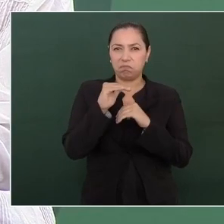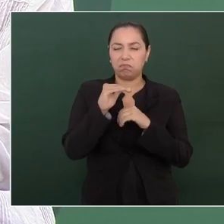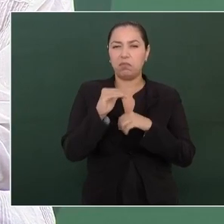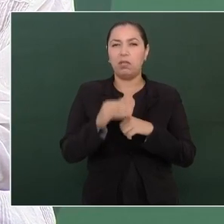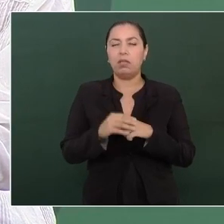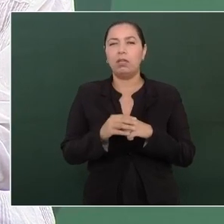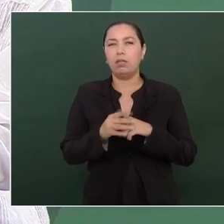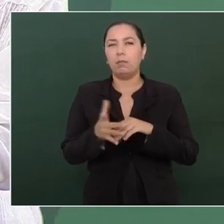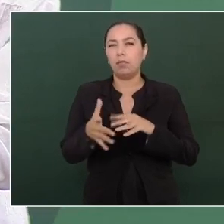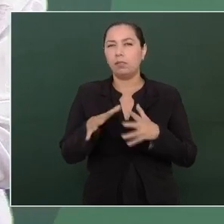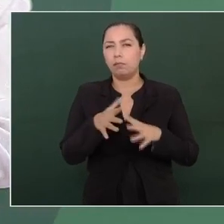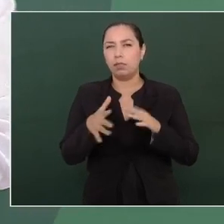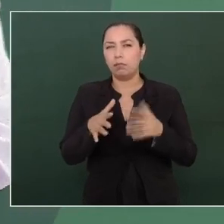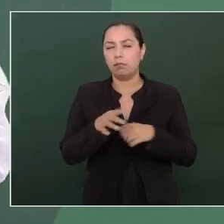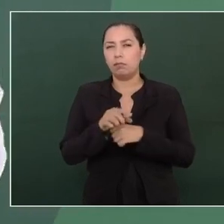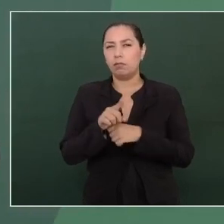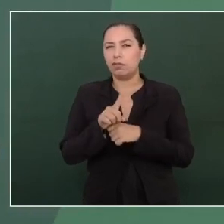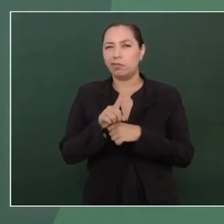de